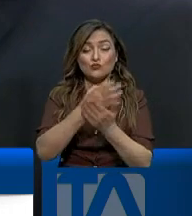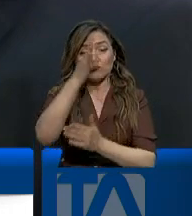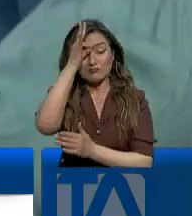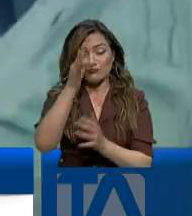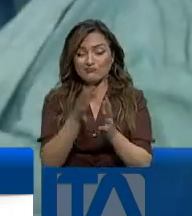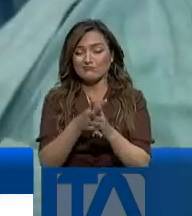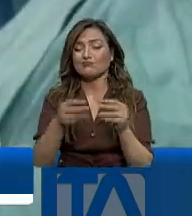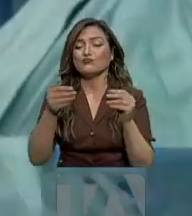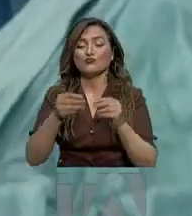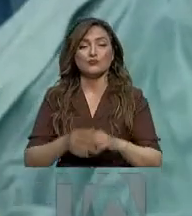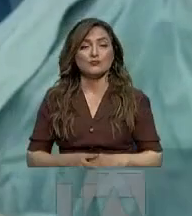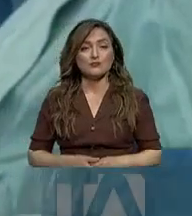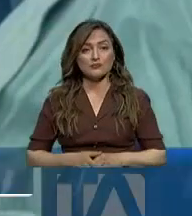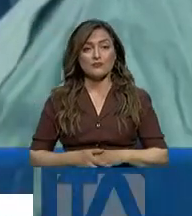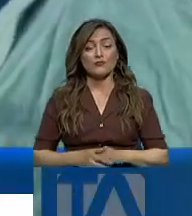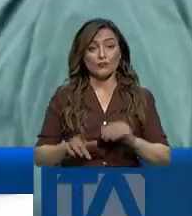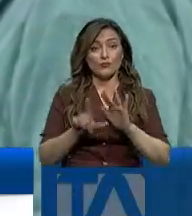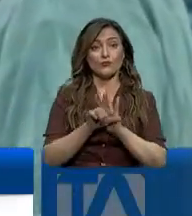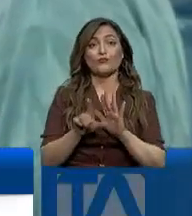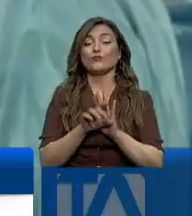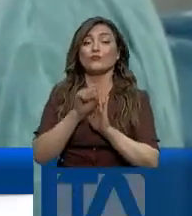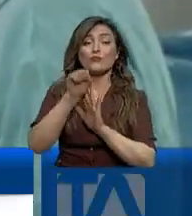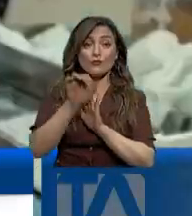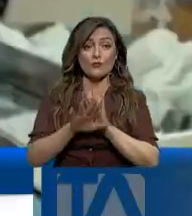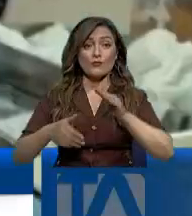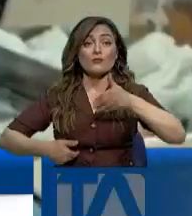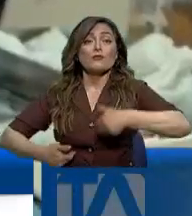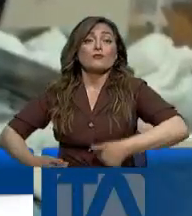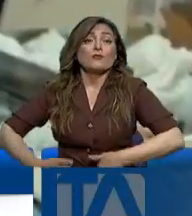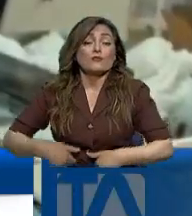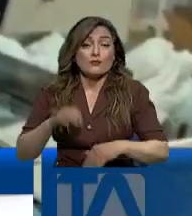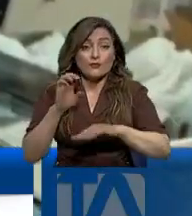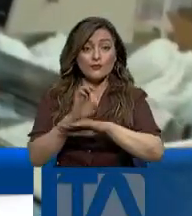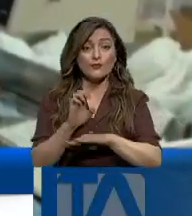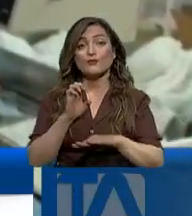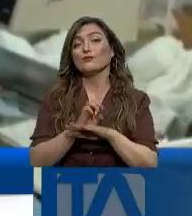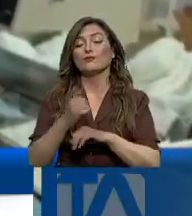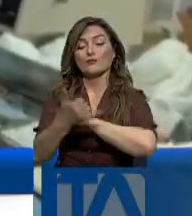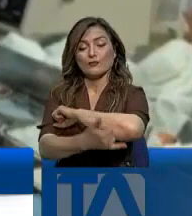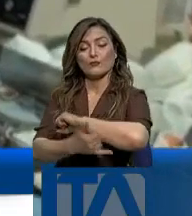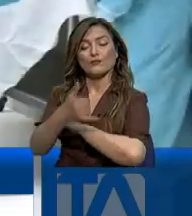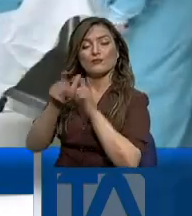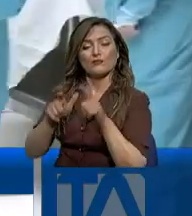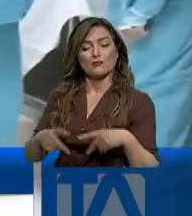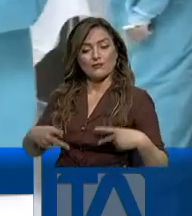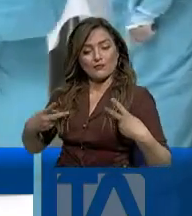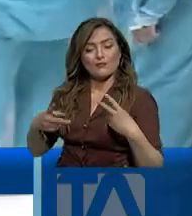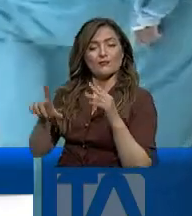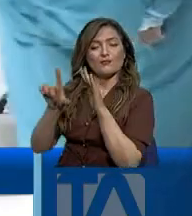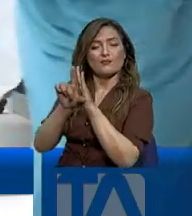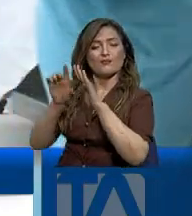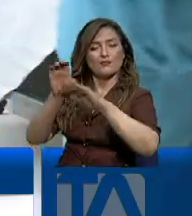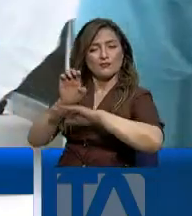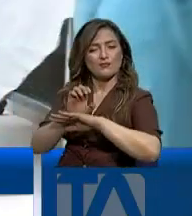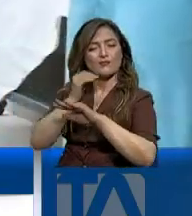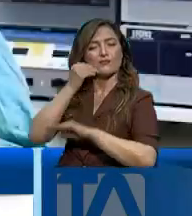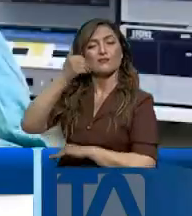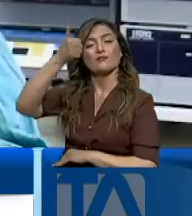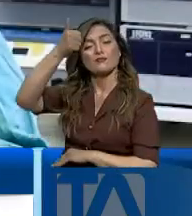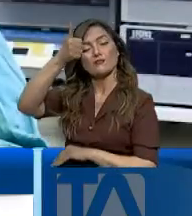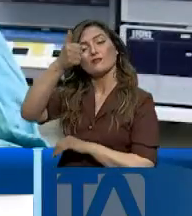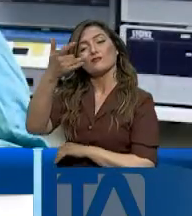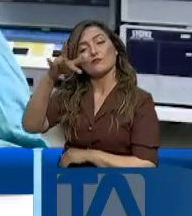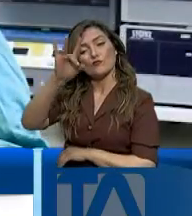solucionando la ley orgánica de donación y trasplantes establece que los ecuatorianos y extranjeros residentes legales en el país mayores de